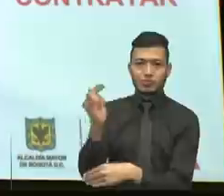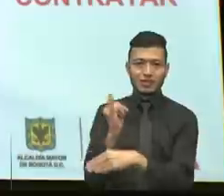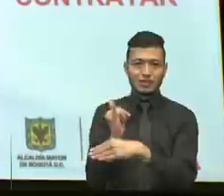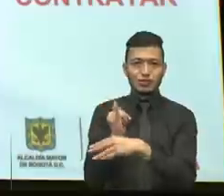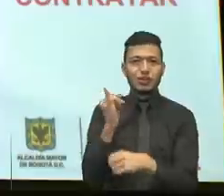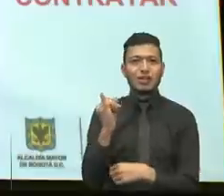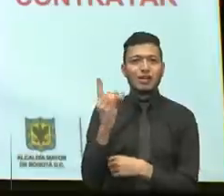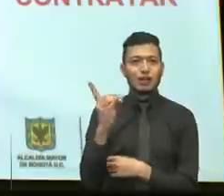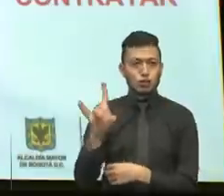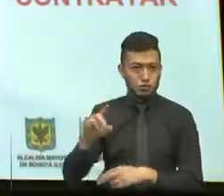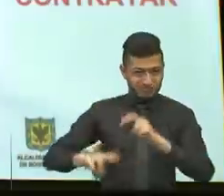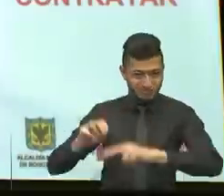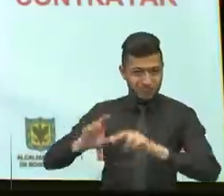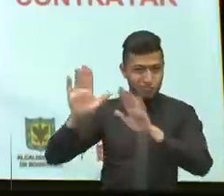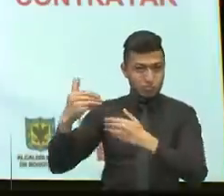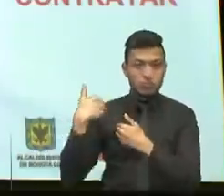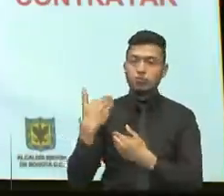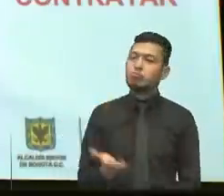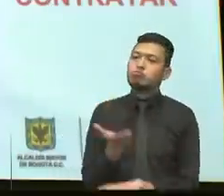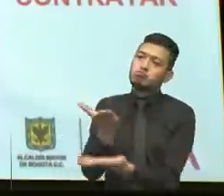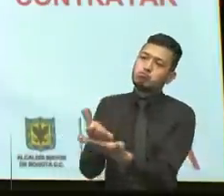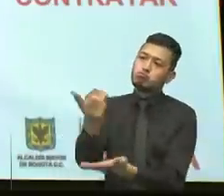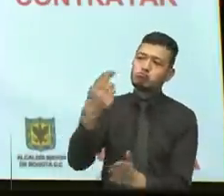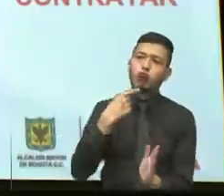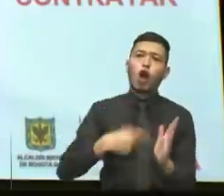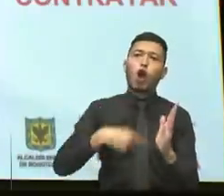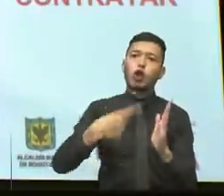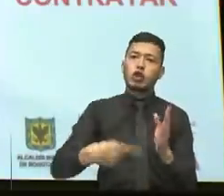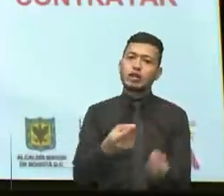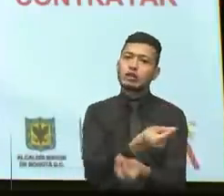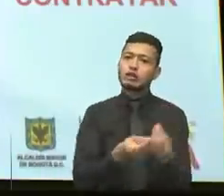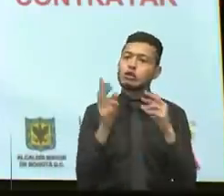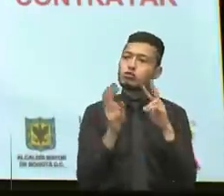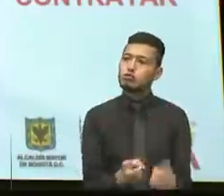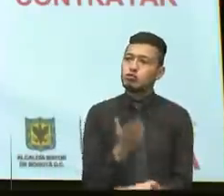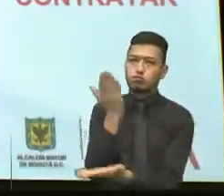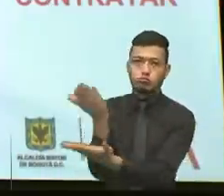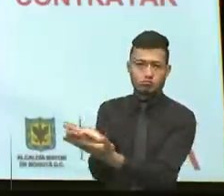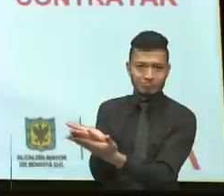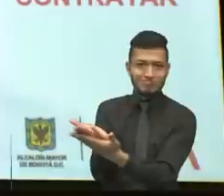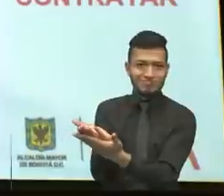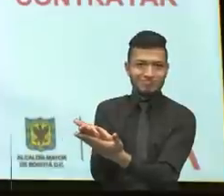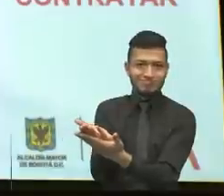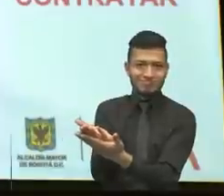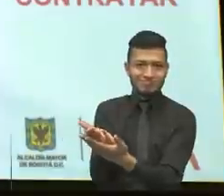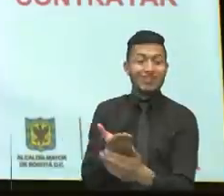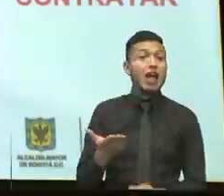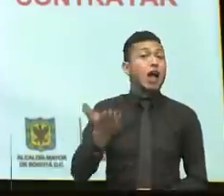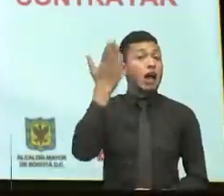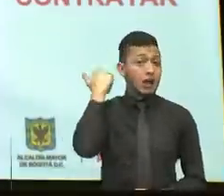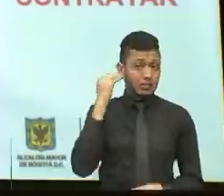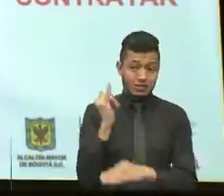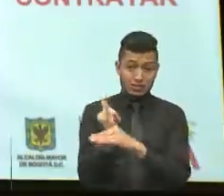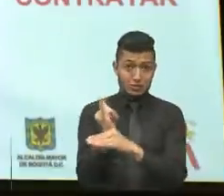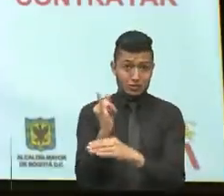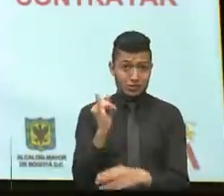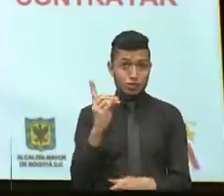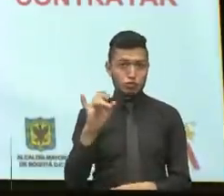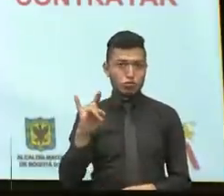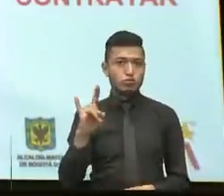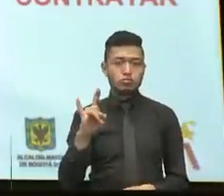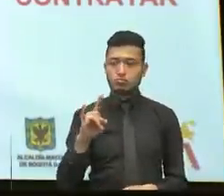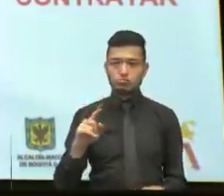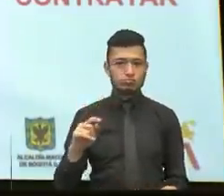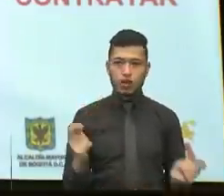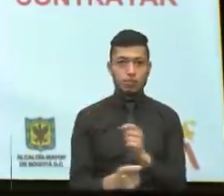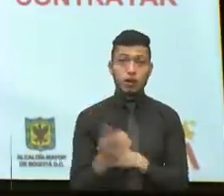no al contrario. Lo que nosotros queremos que contrate como estudios y diseños, no como se solían hacer las obras en el IDU, que ellos contrataban sin decirle a